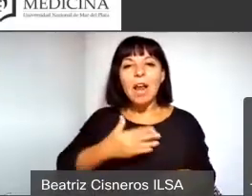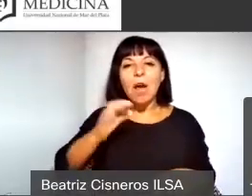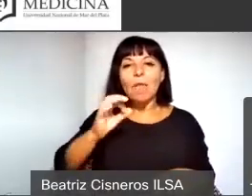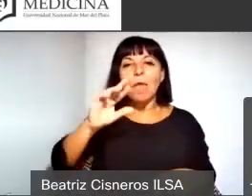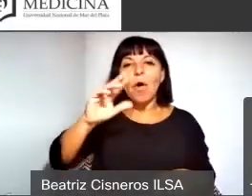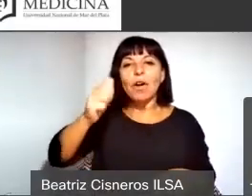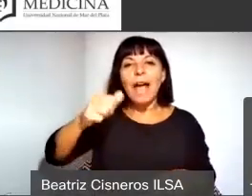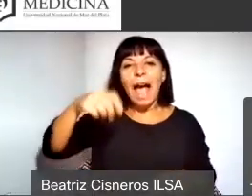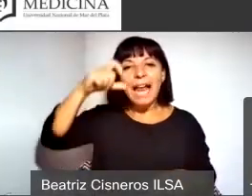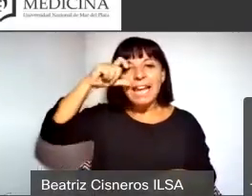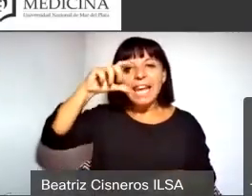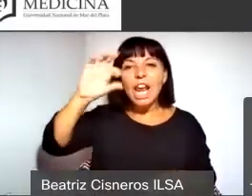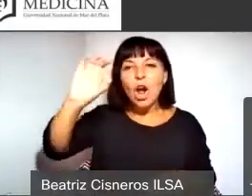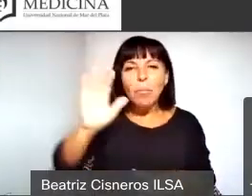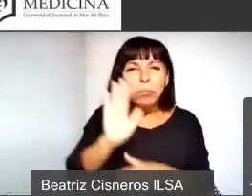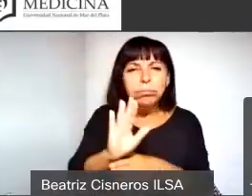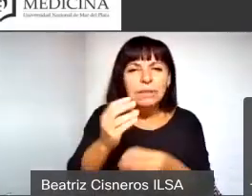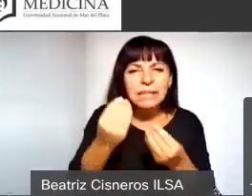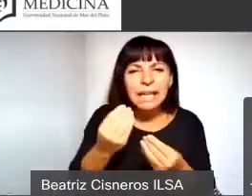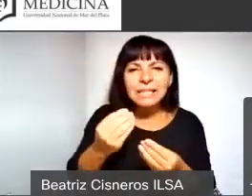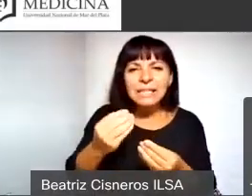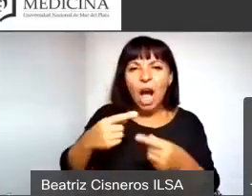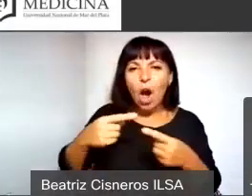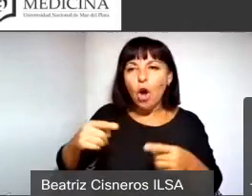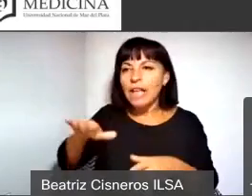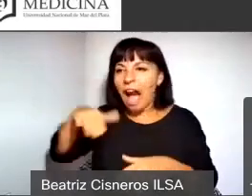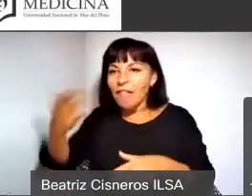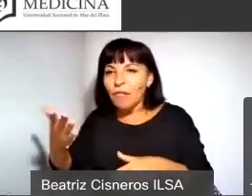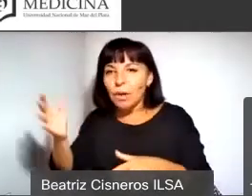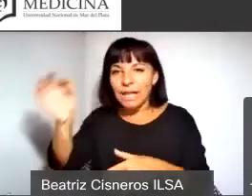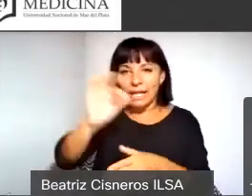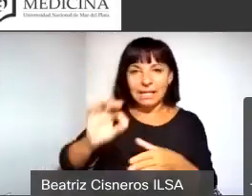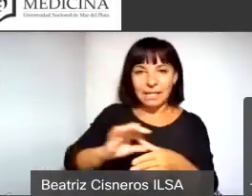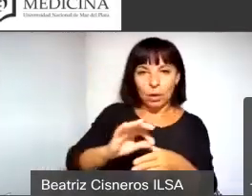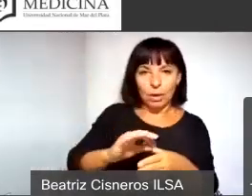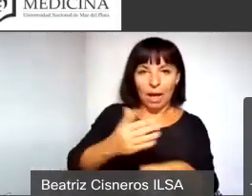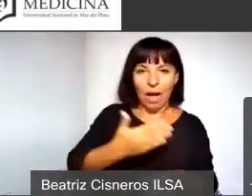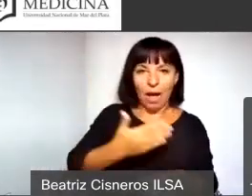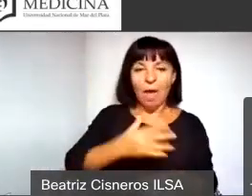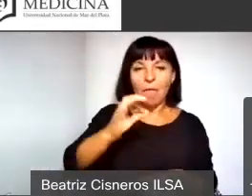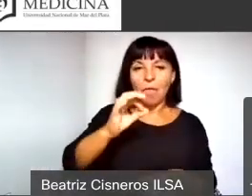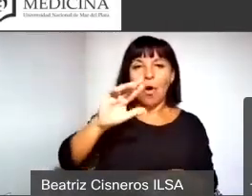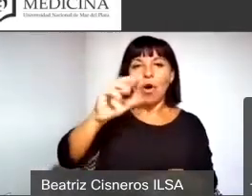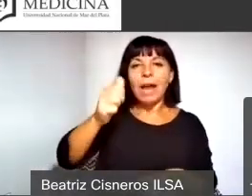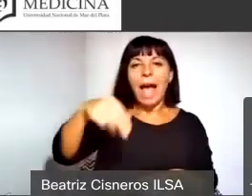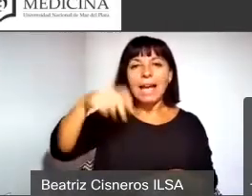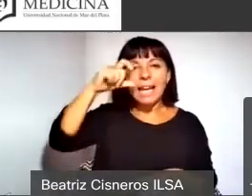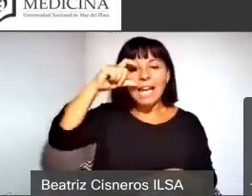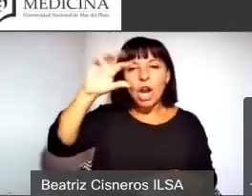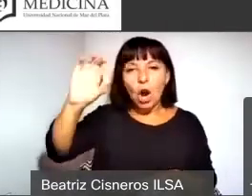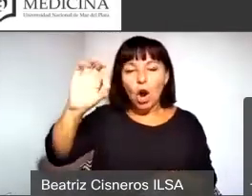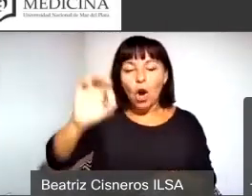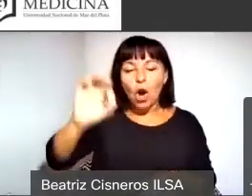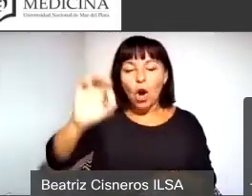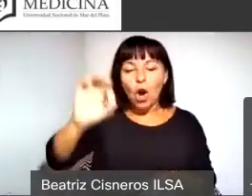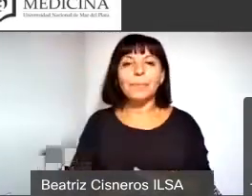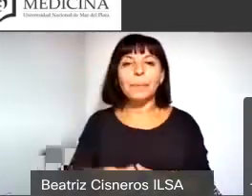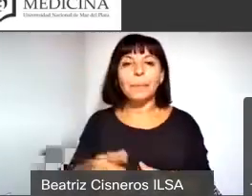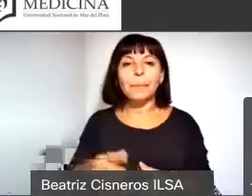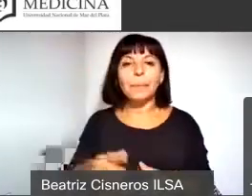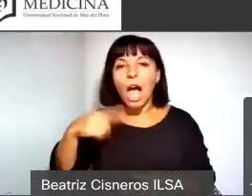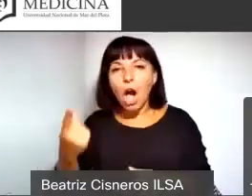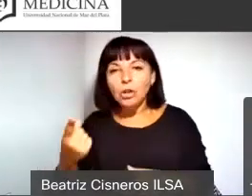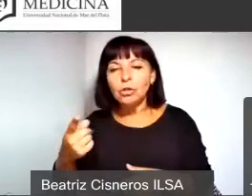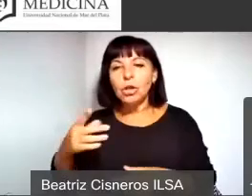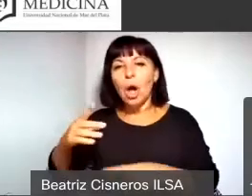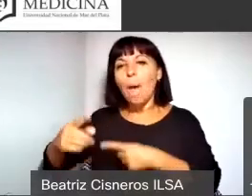es ajeno a la célula. Bueno, y por otro lado tenemos el proceso de